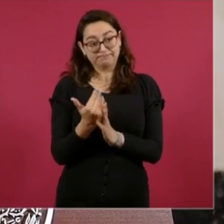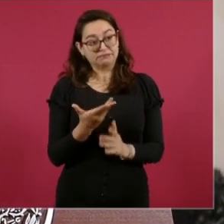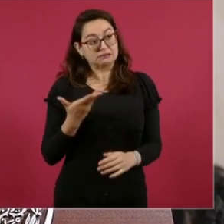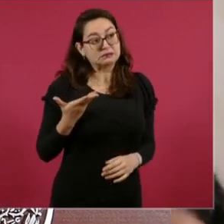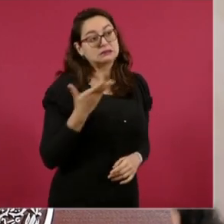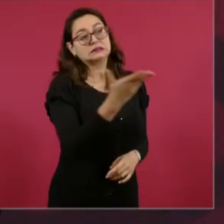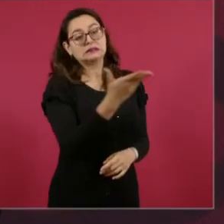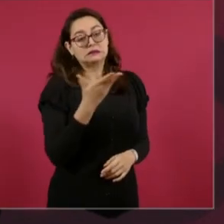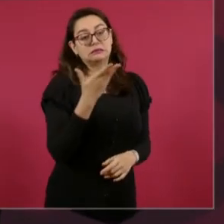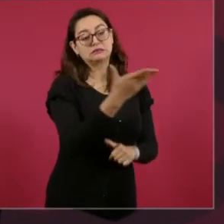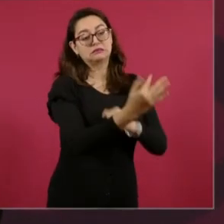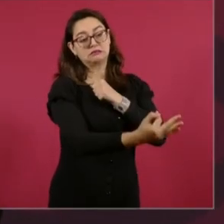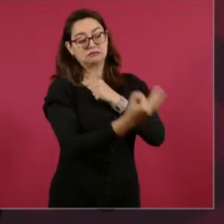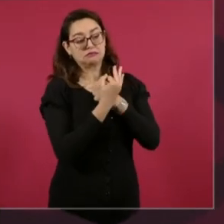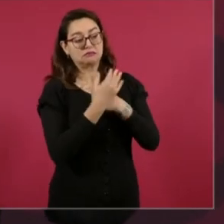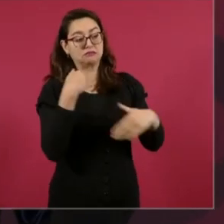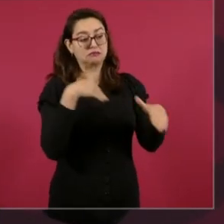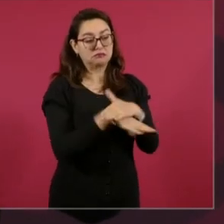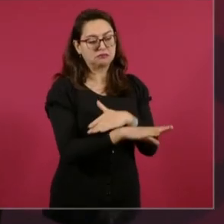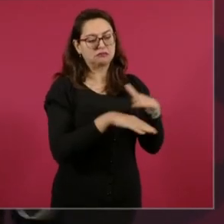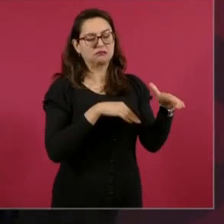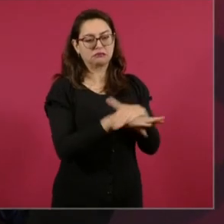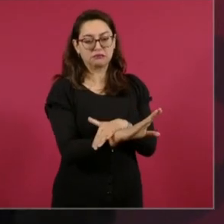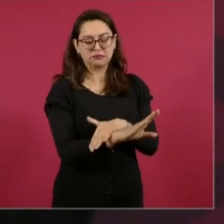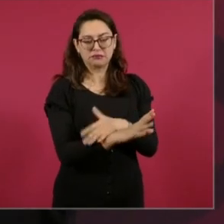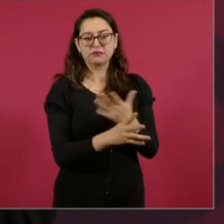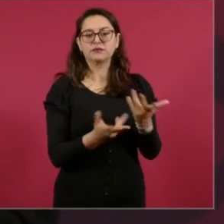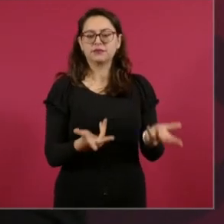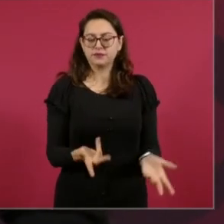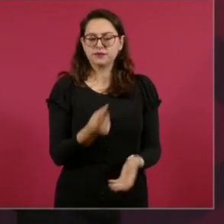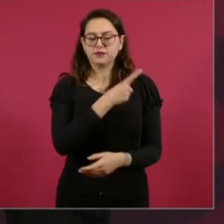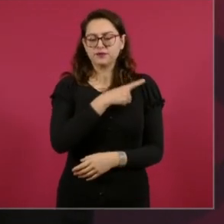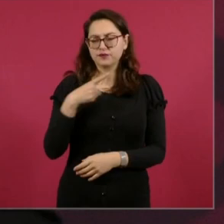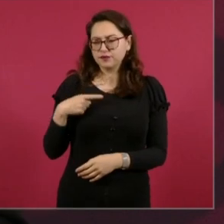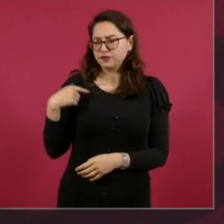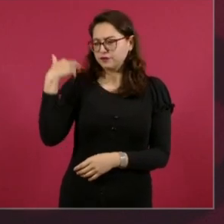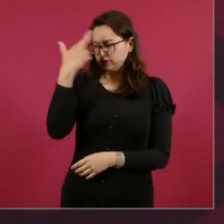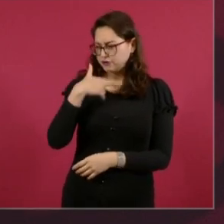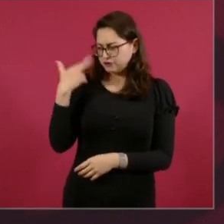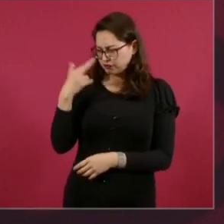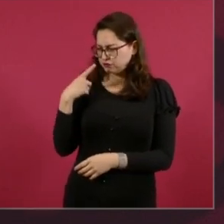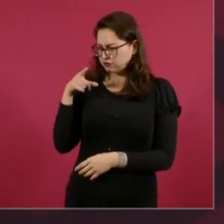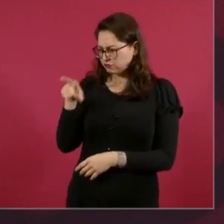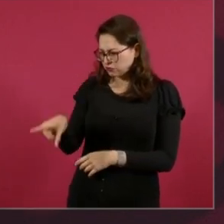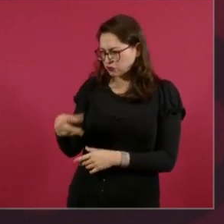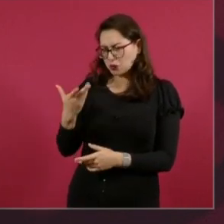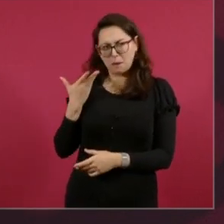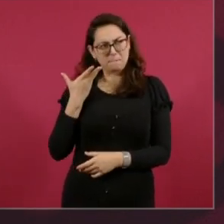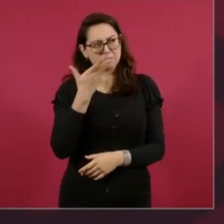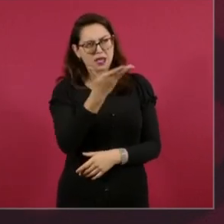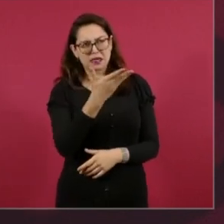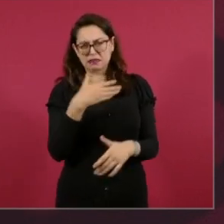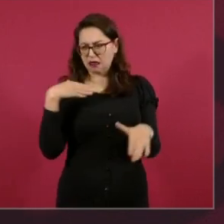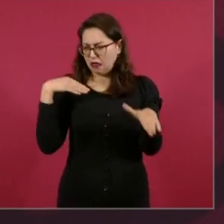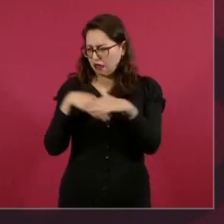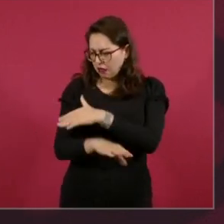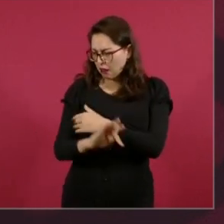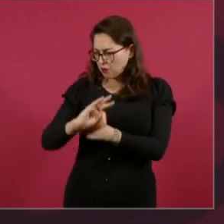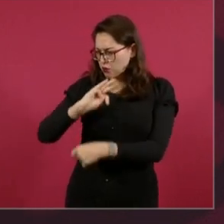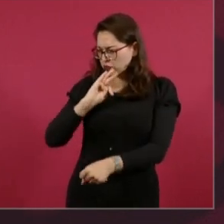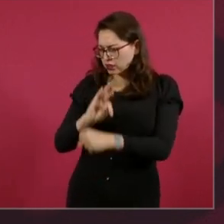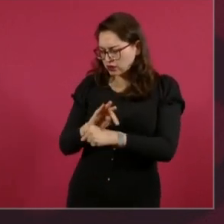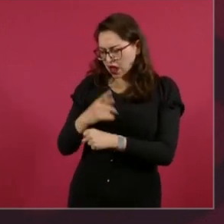de asilo y se tiene que ver si son realmente personas que requieren el